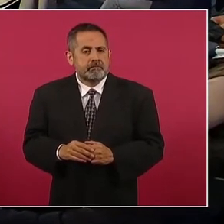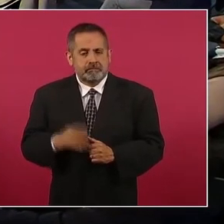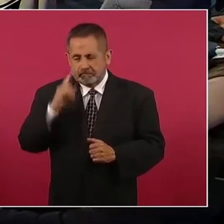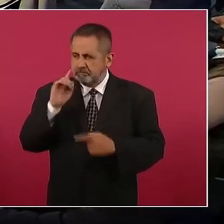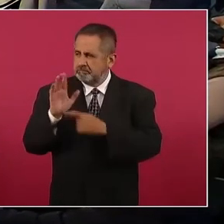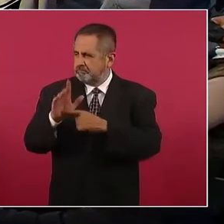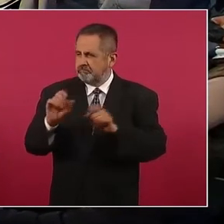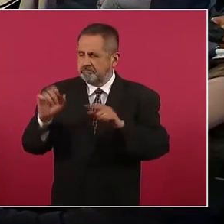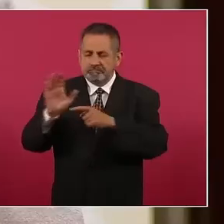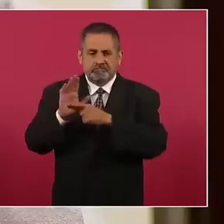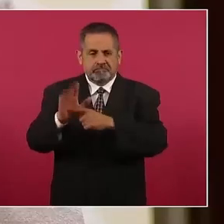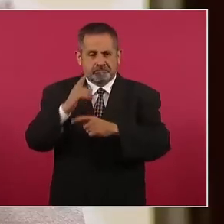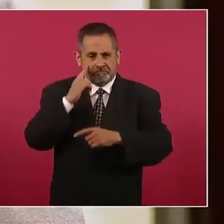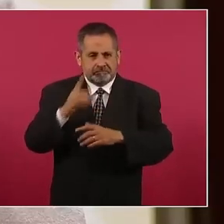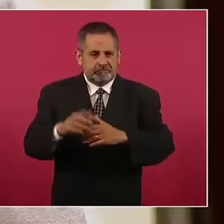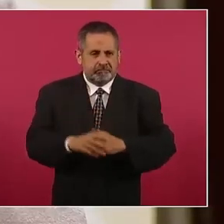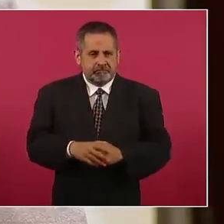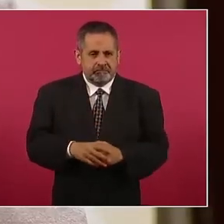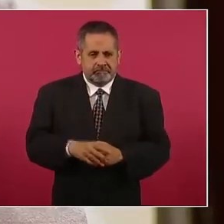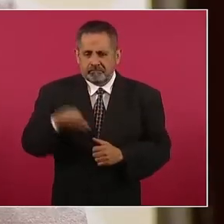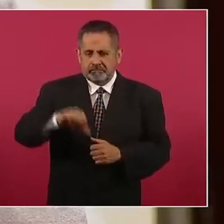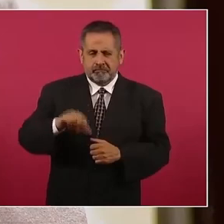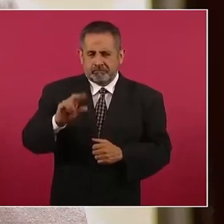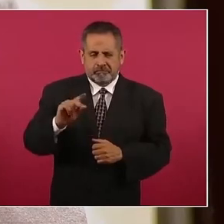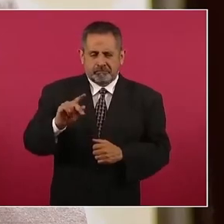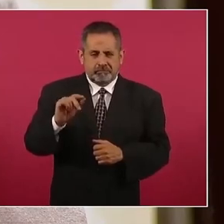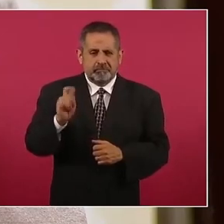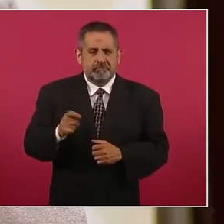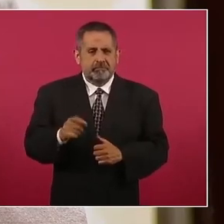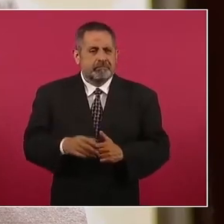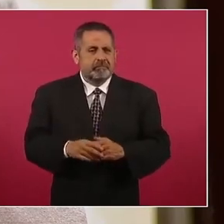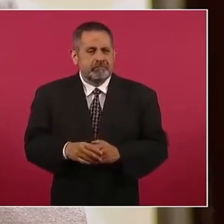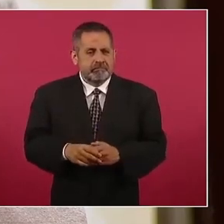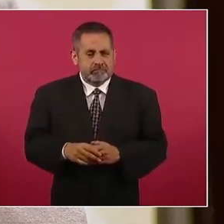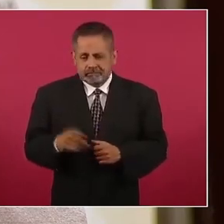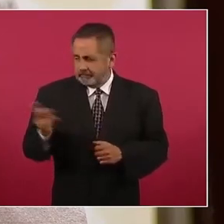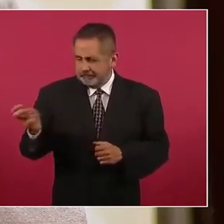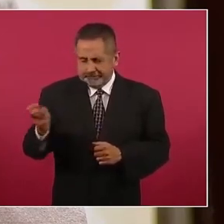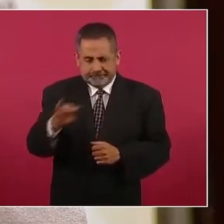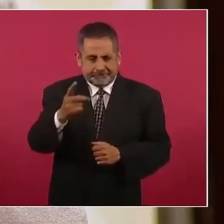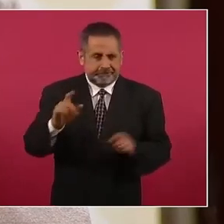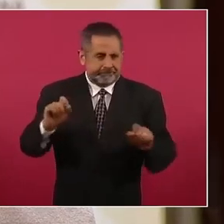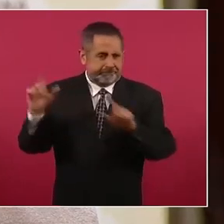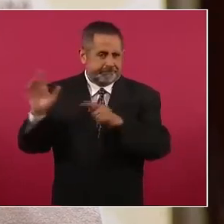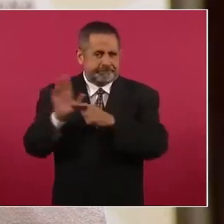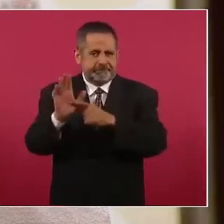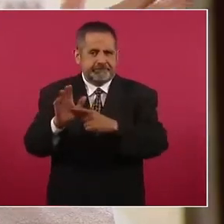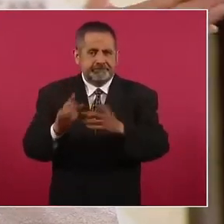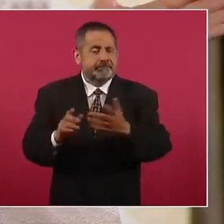presumimos? Sí, no la de hoy. Sí,